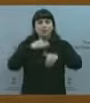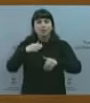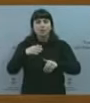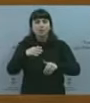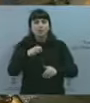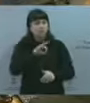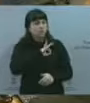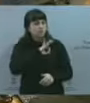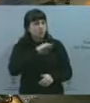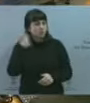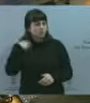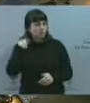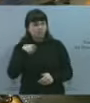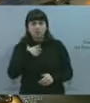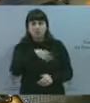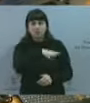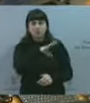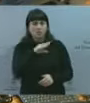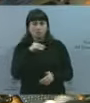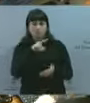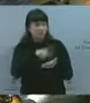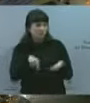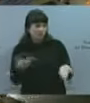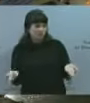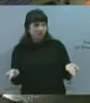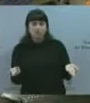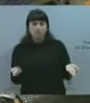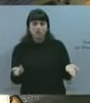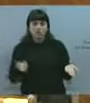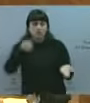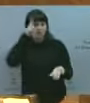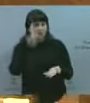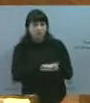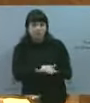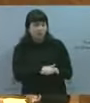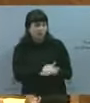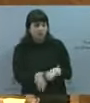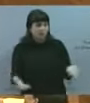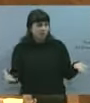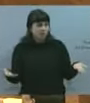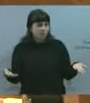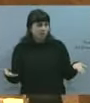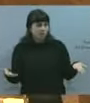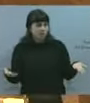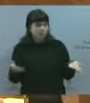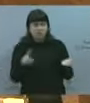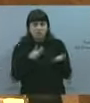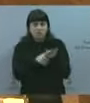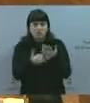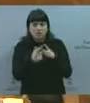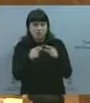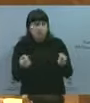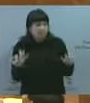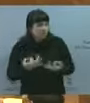gallego o no sé lo que está hablando usted. No lo sé, es que no lo sé. O lingua o no sé lo que es. Pues apelo al derecho de